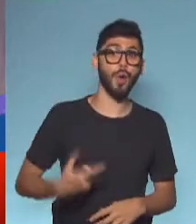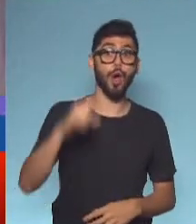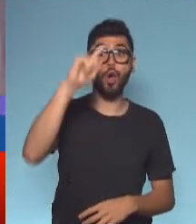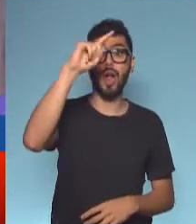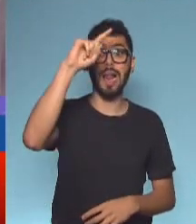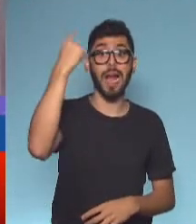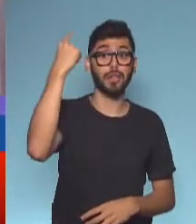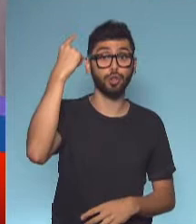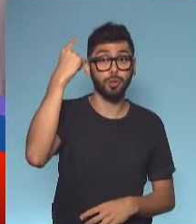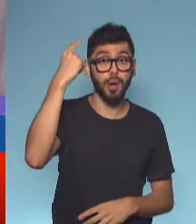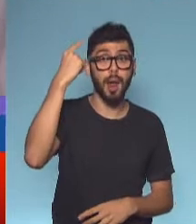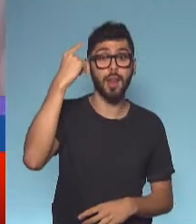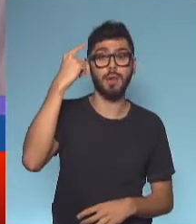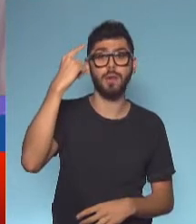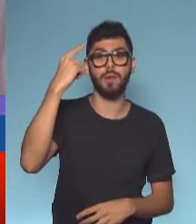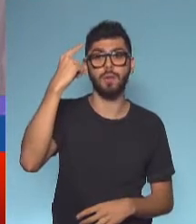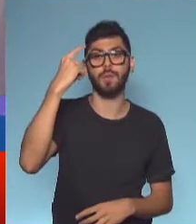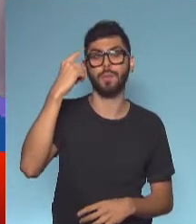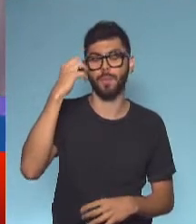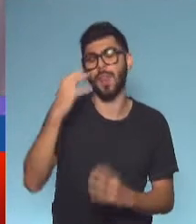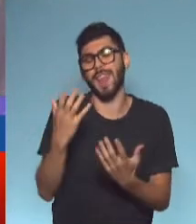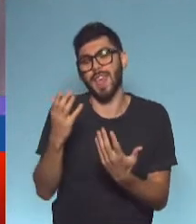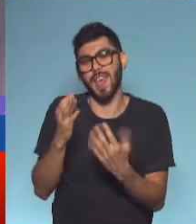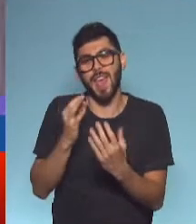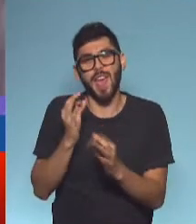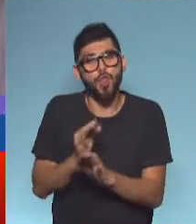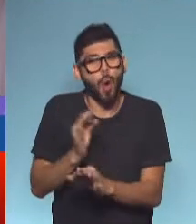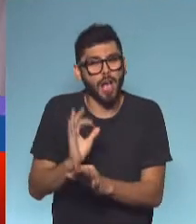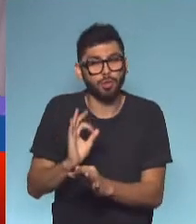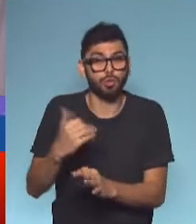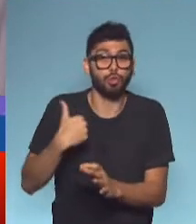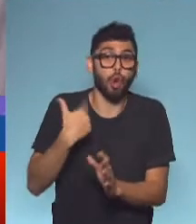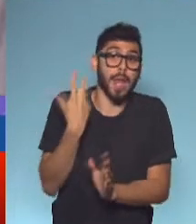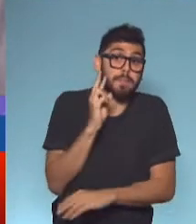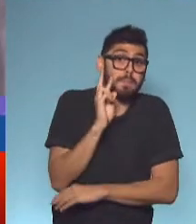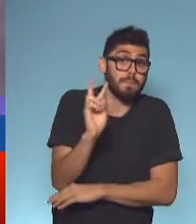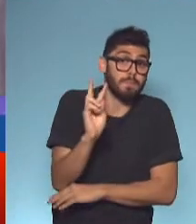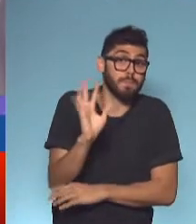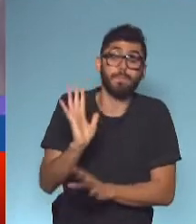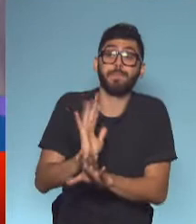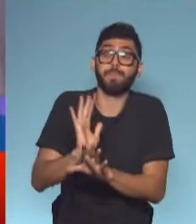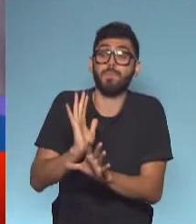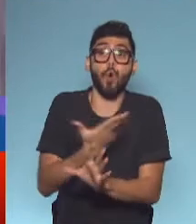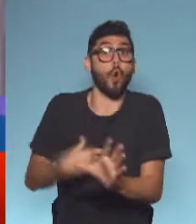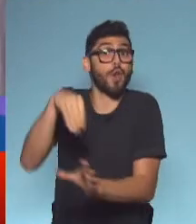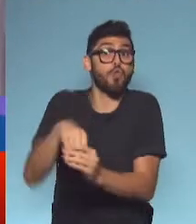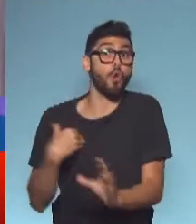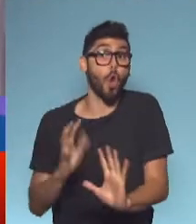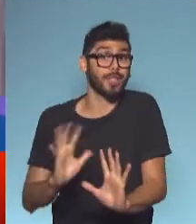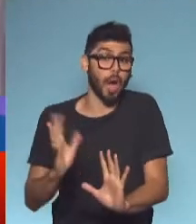nacional, y digo el gobierno de la educación, y yo en ese momento era un espectador porque no estaba en el gobierno,